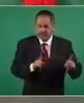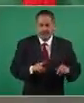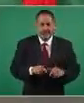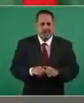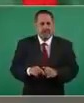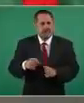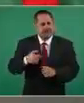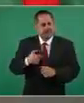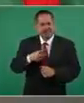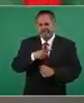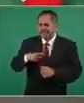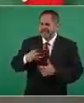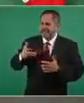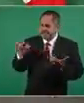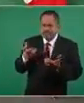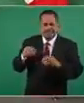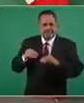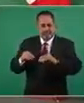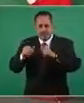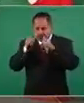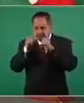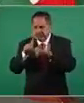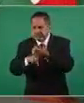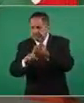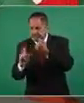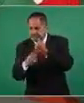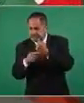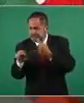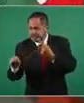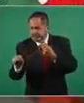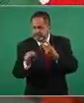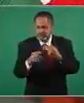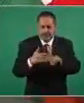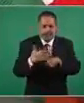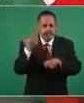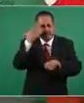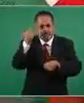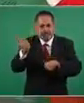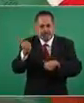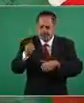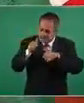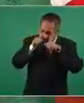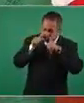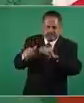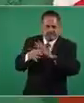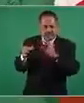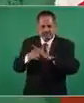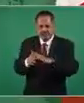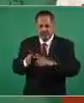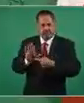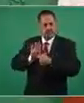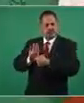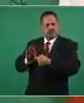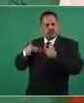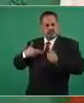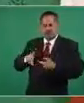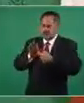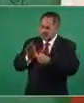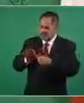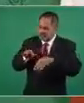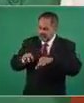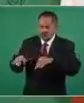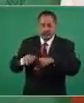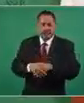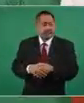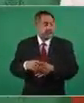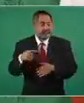Lo que se tiene que hacer es atender las causas y gobernar con el ejemplo. Ellos no